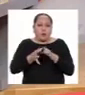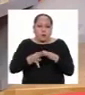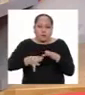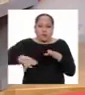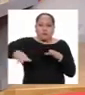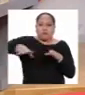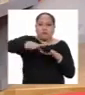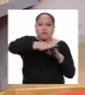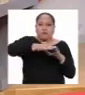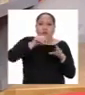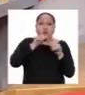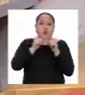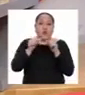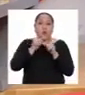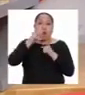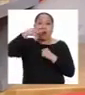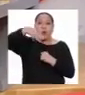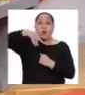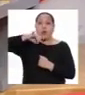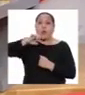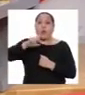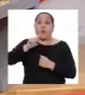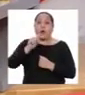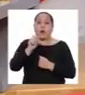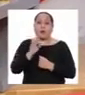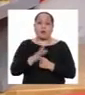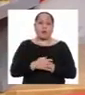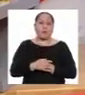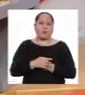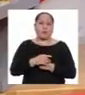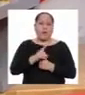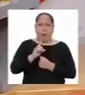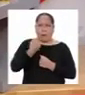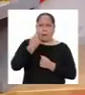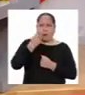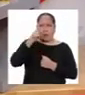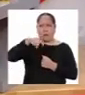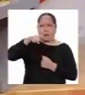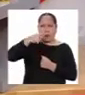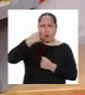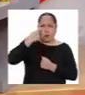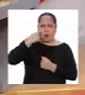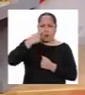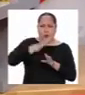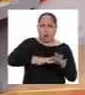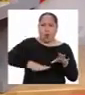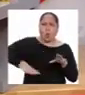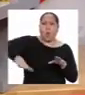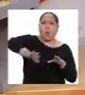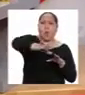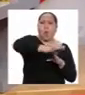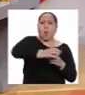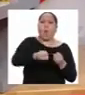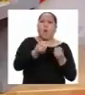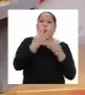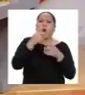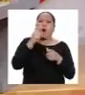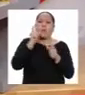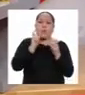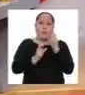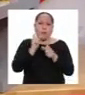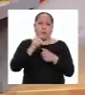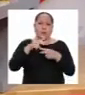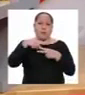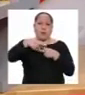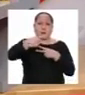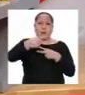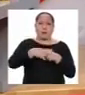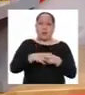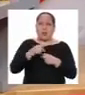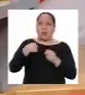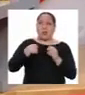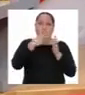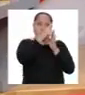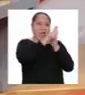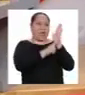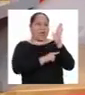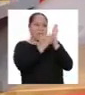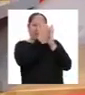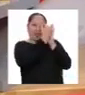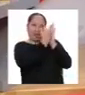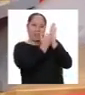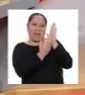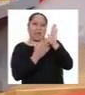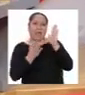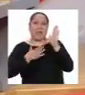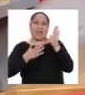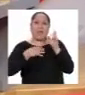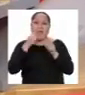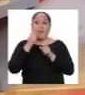muestra. Para eso necesitamos conocer el tamaño de la población, ¿no? Tengo una lista en orden alfabético de toda la gente que vive en mi